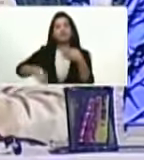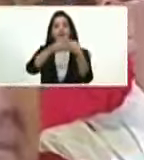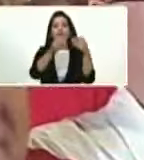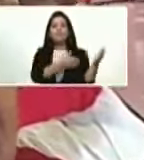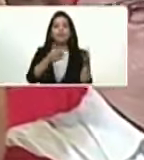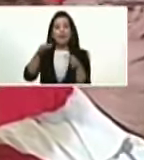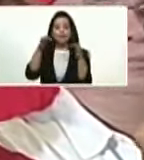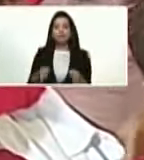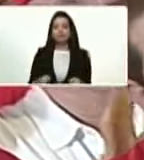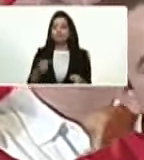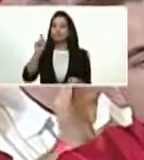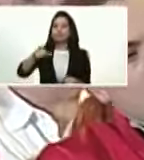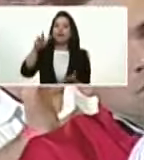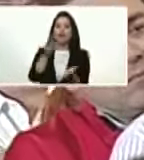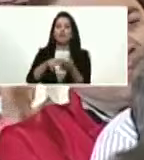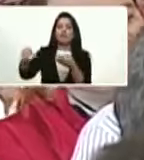ustedes